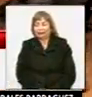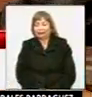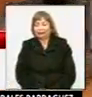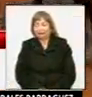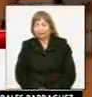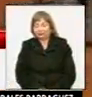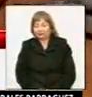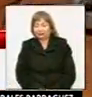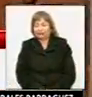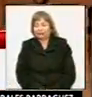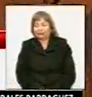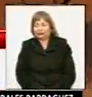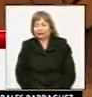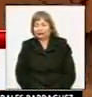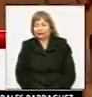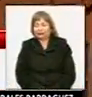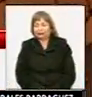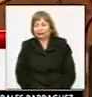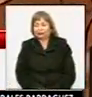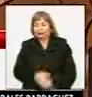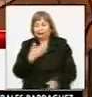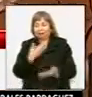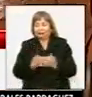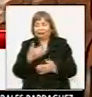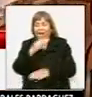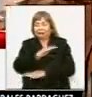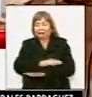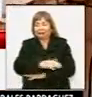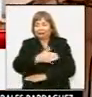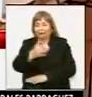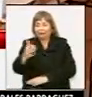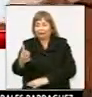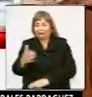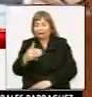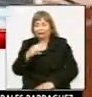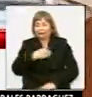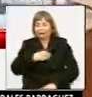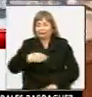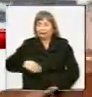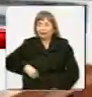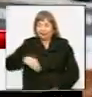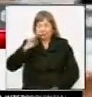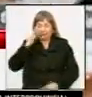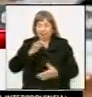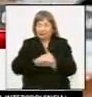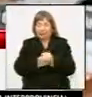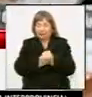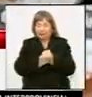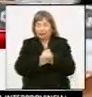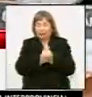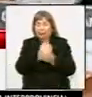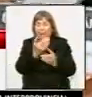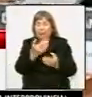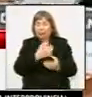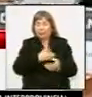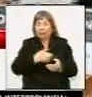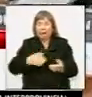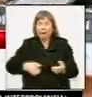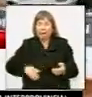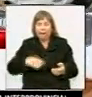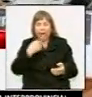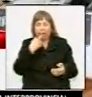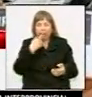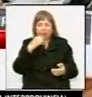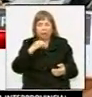Gracias, presidente. Buenas tardes. Buenas tardes a la señora ministra, a los colegas. Presidente,